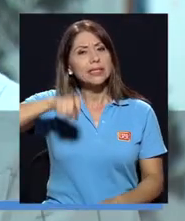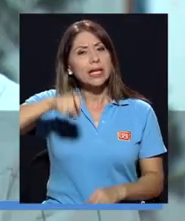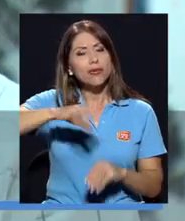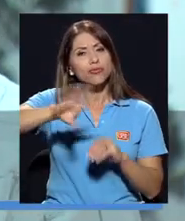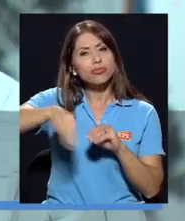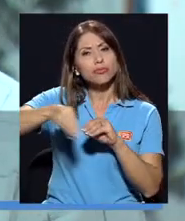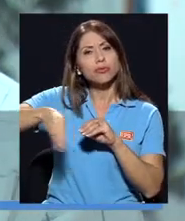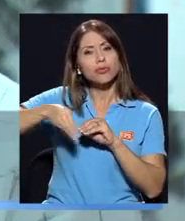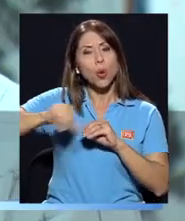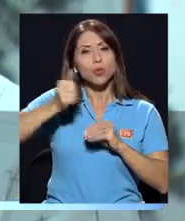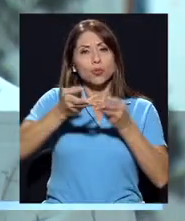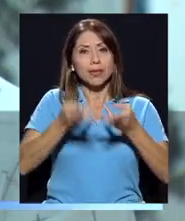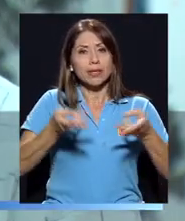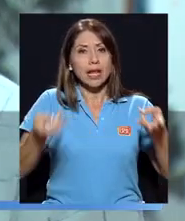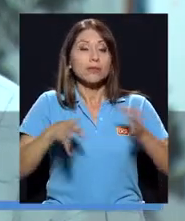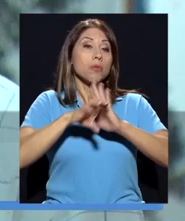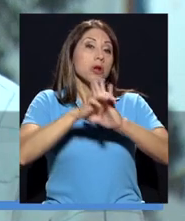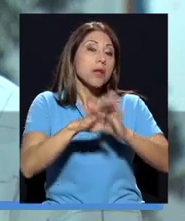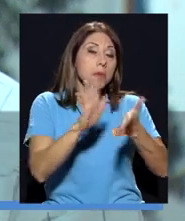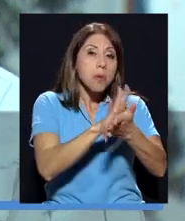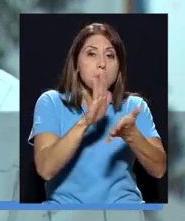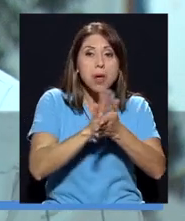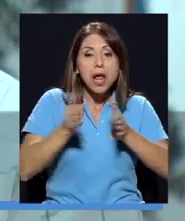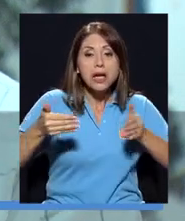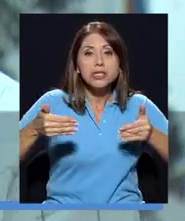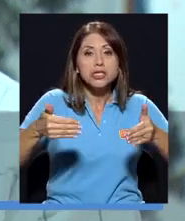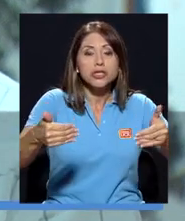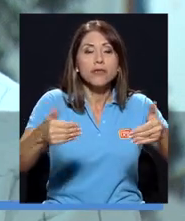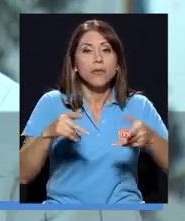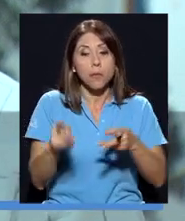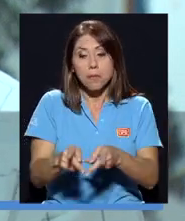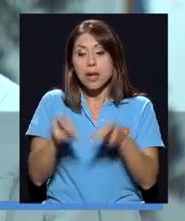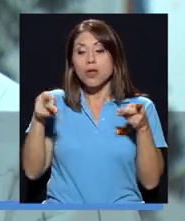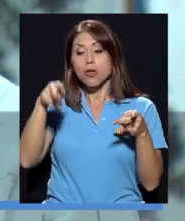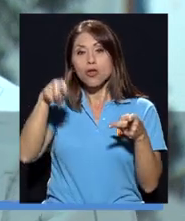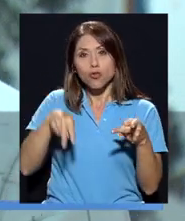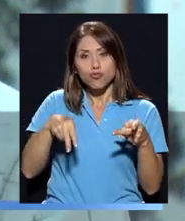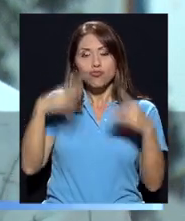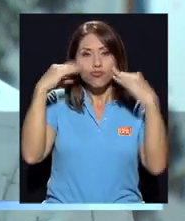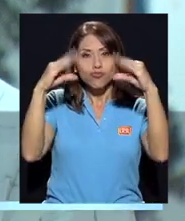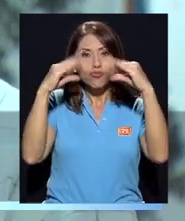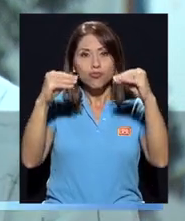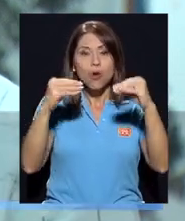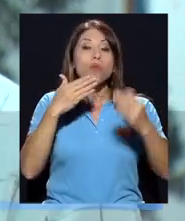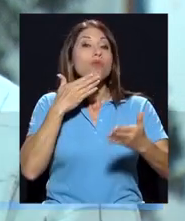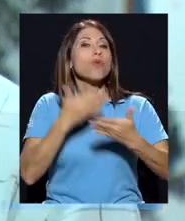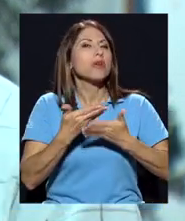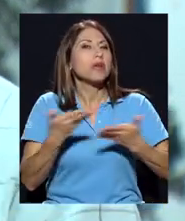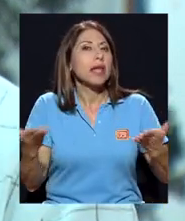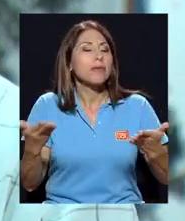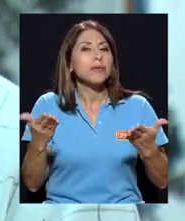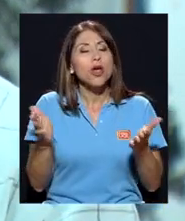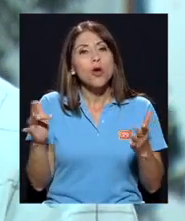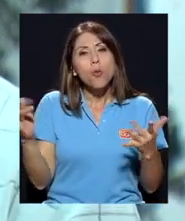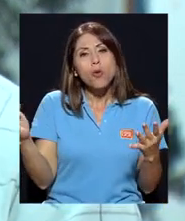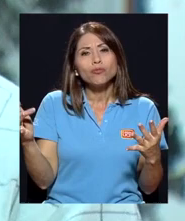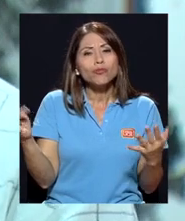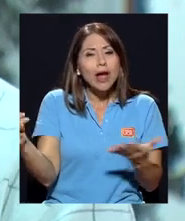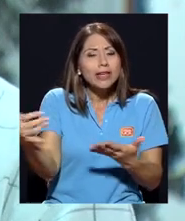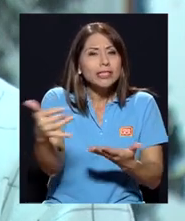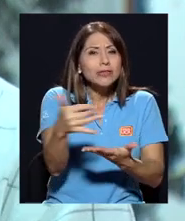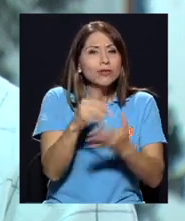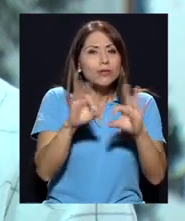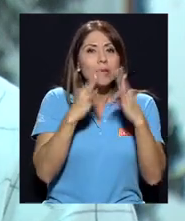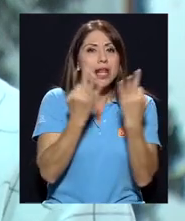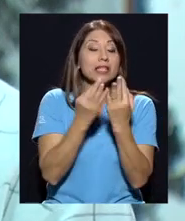otro tipo de material materiales de archivo de periódico una cosa que fue muy útil durante el proceso de las entrevistas fue los archivos familiar es decir fotografías